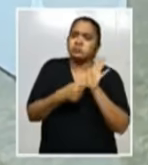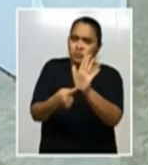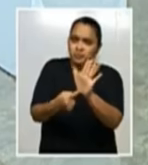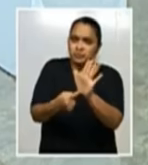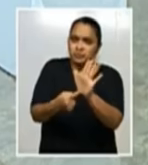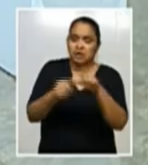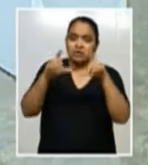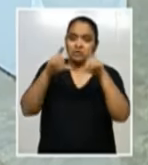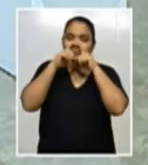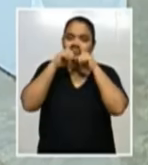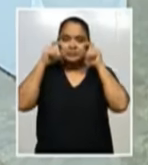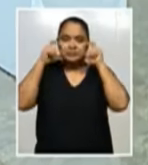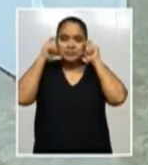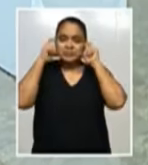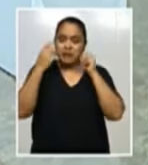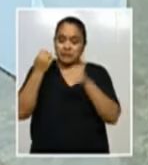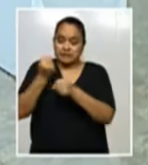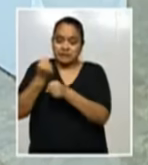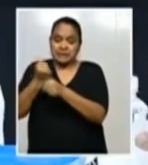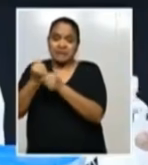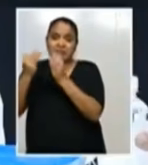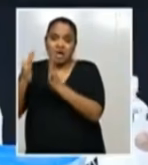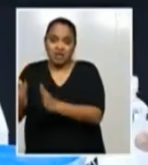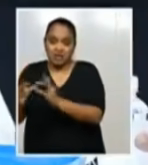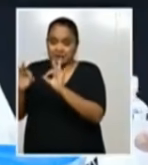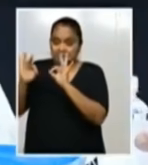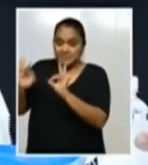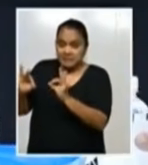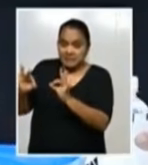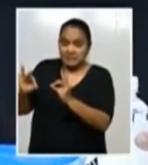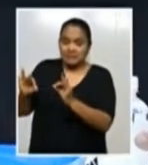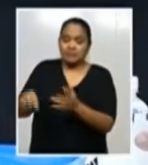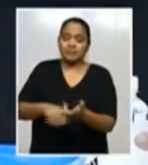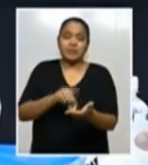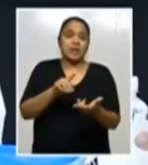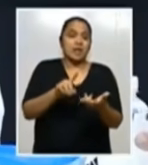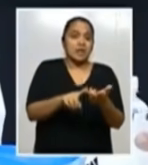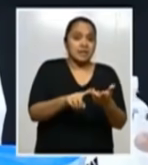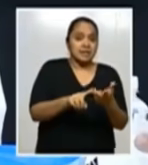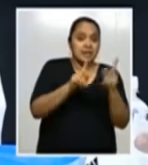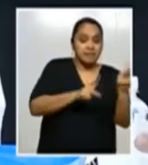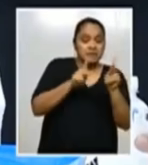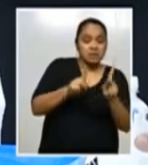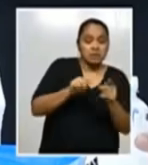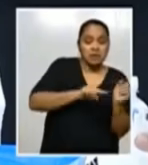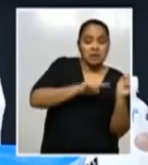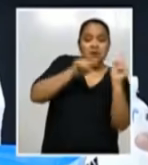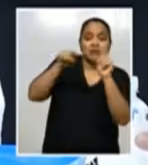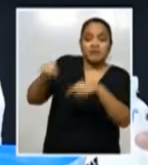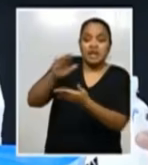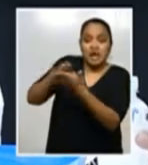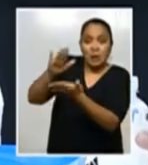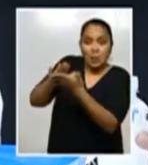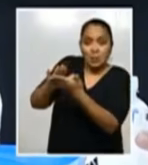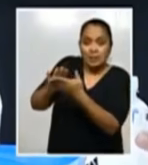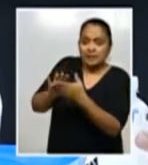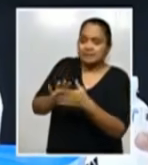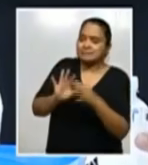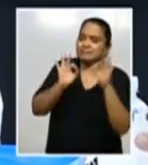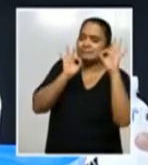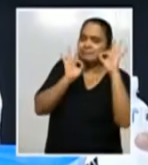no resulten infectados. Nosotros le agradecemos en primer lugar